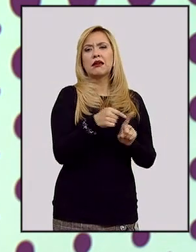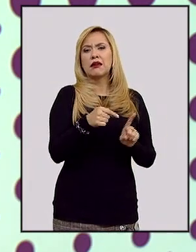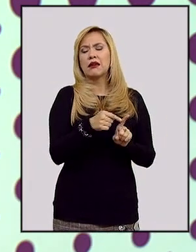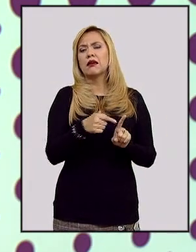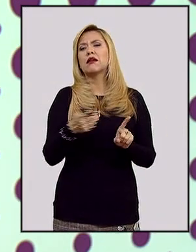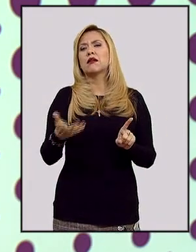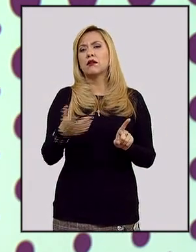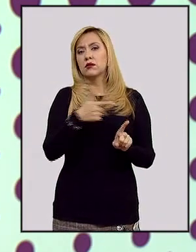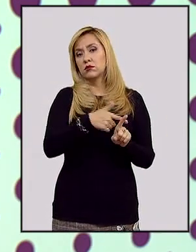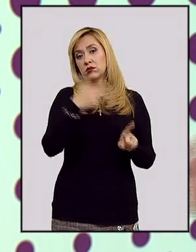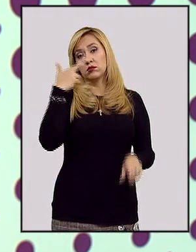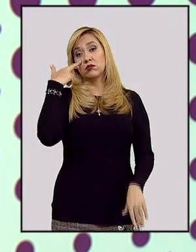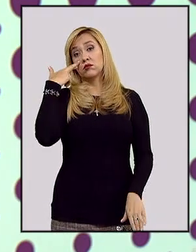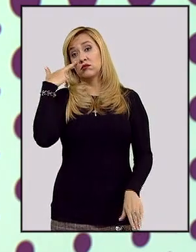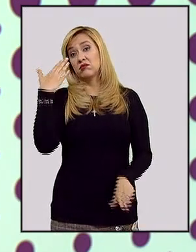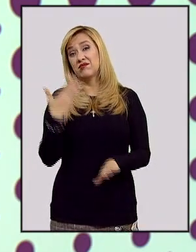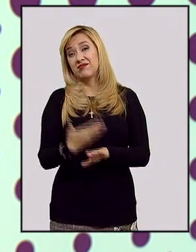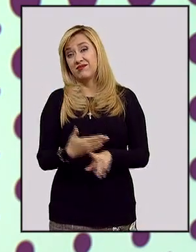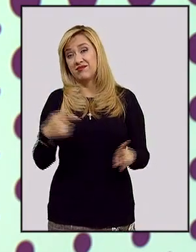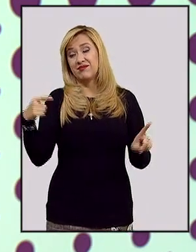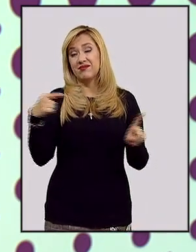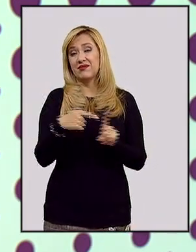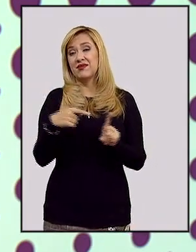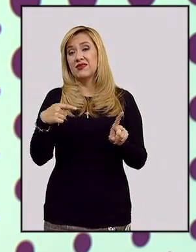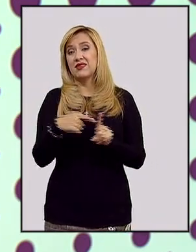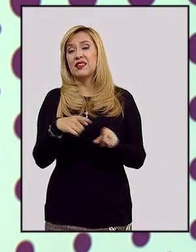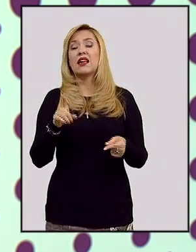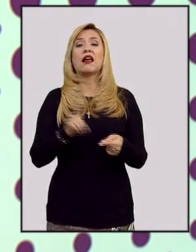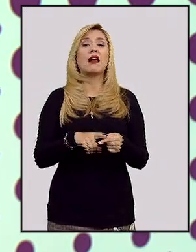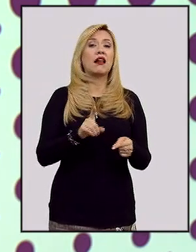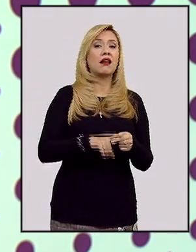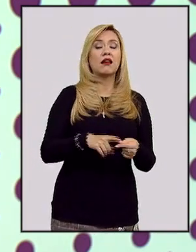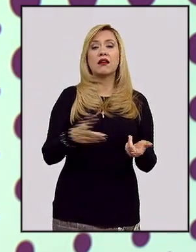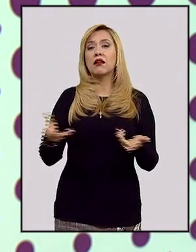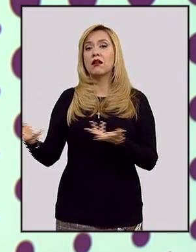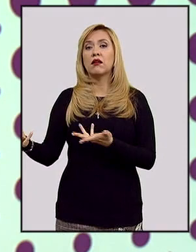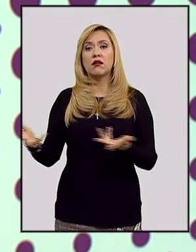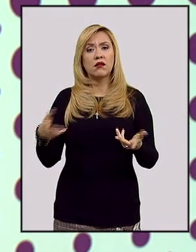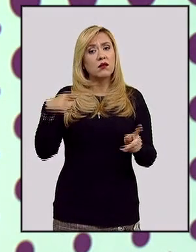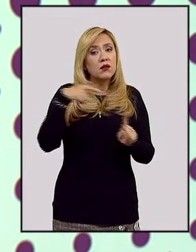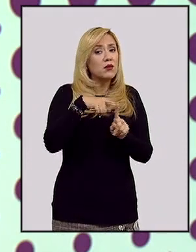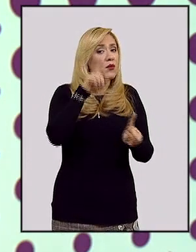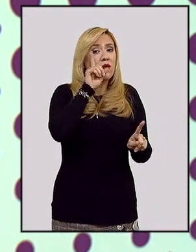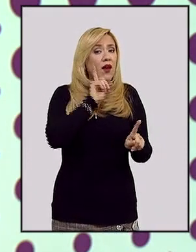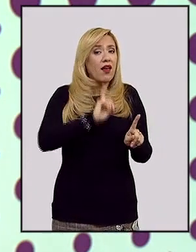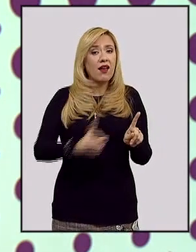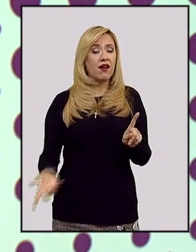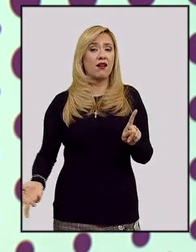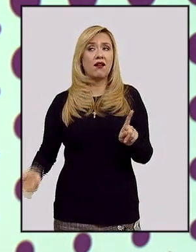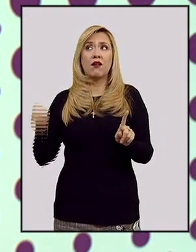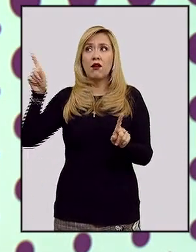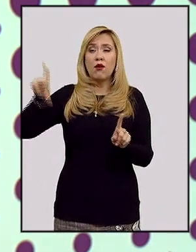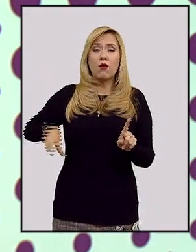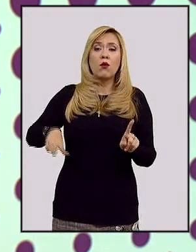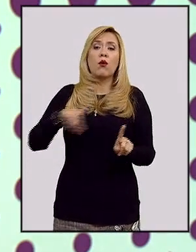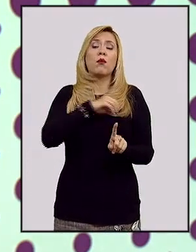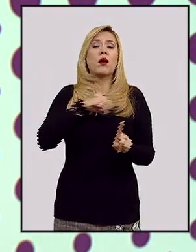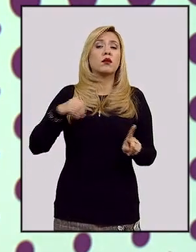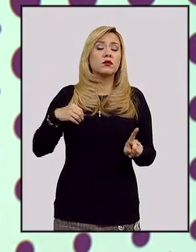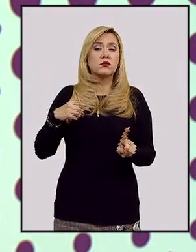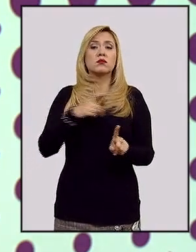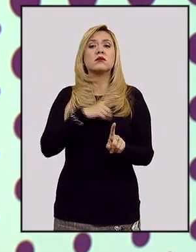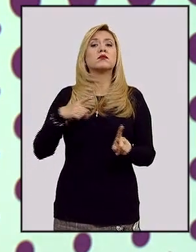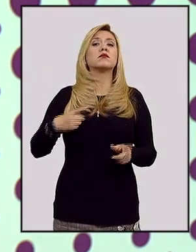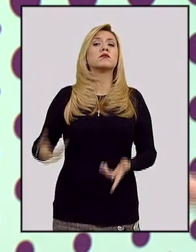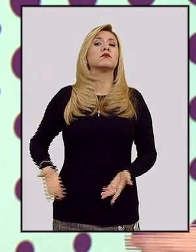las titulares, las protagonistas de estos procesos del parto son las mujeres, y que el Estado, la obligación al final del día